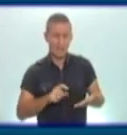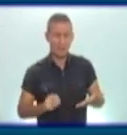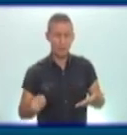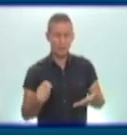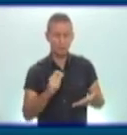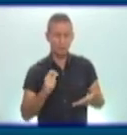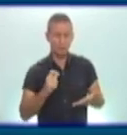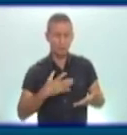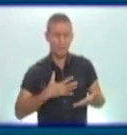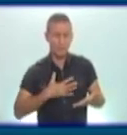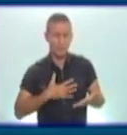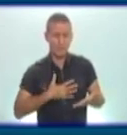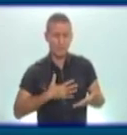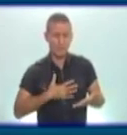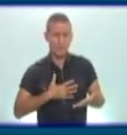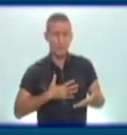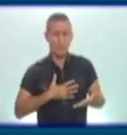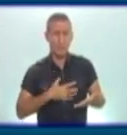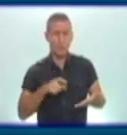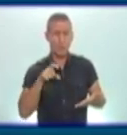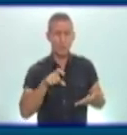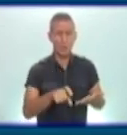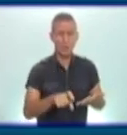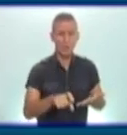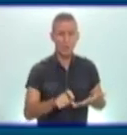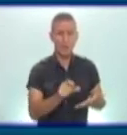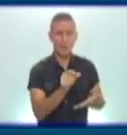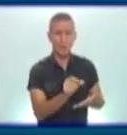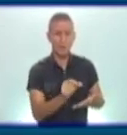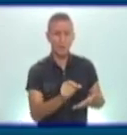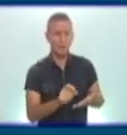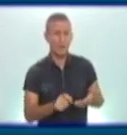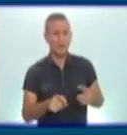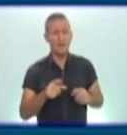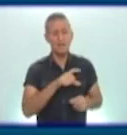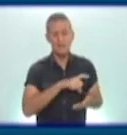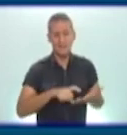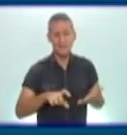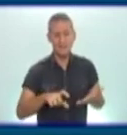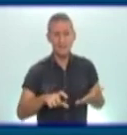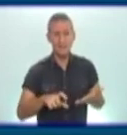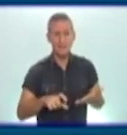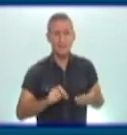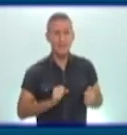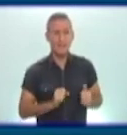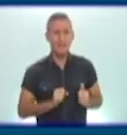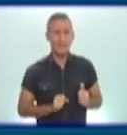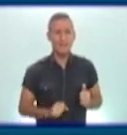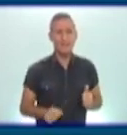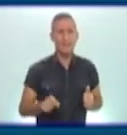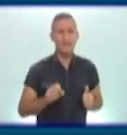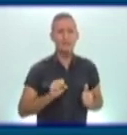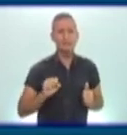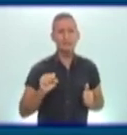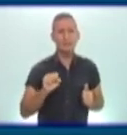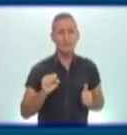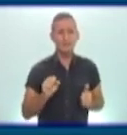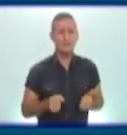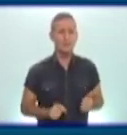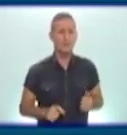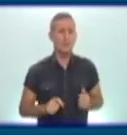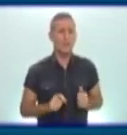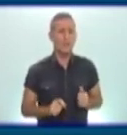La última palabra del texto es un sustantivo. La primera palabra del texto es un verbo. El